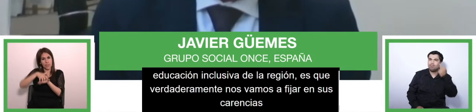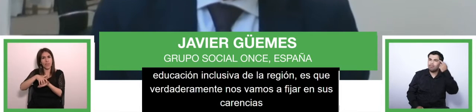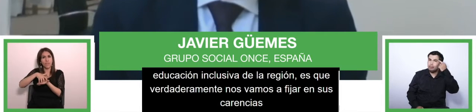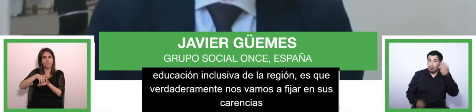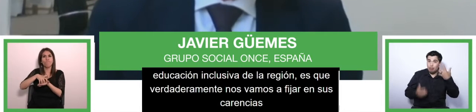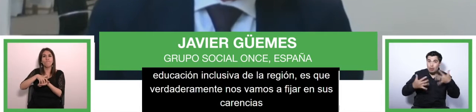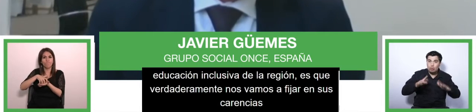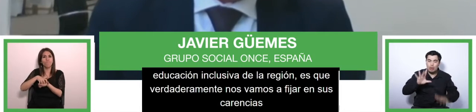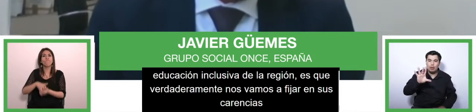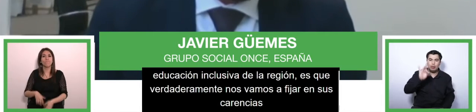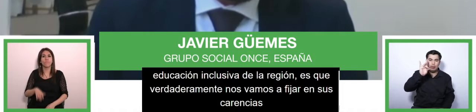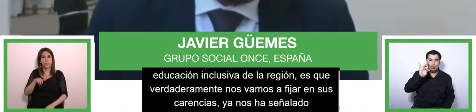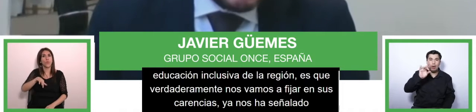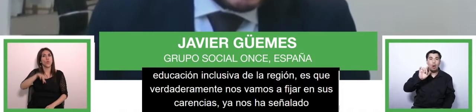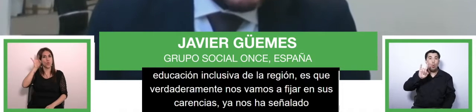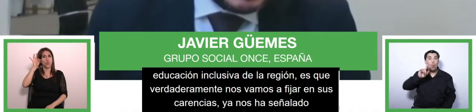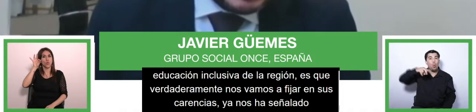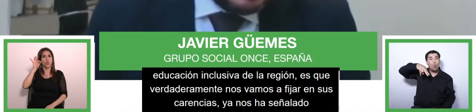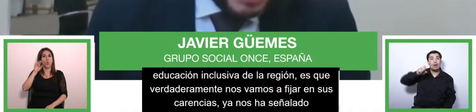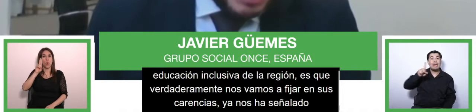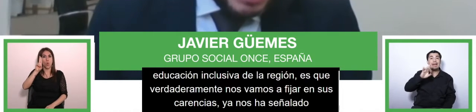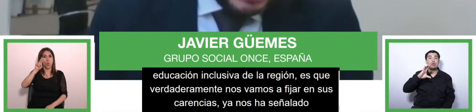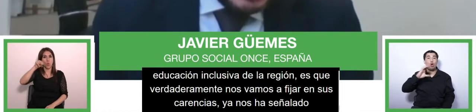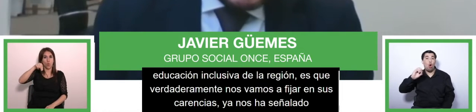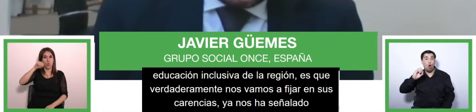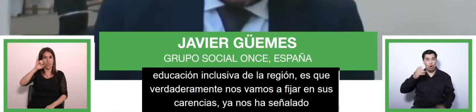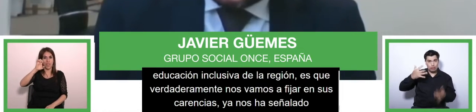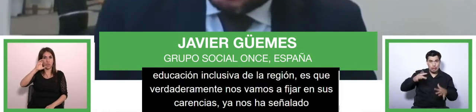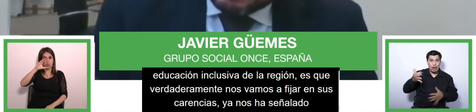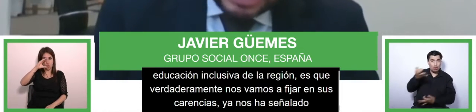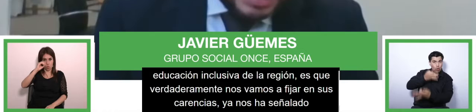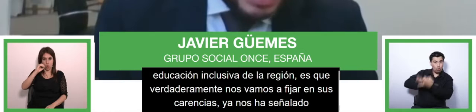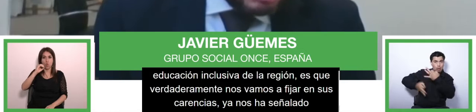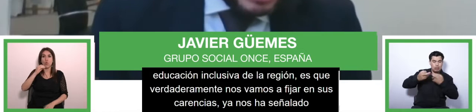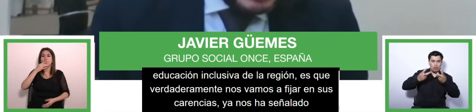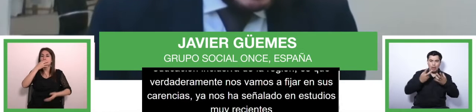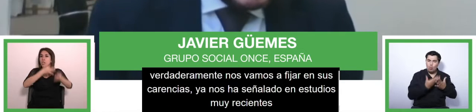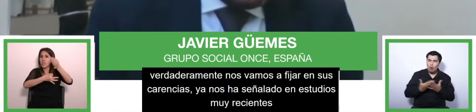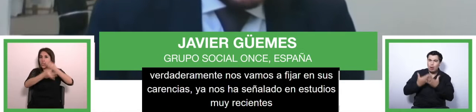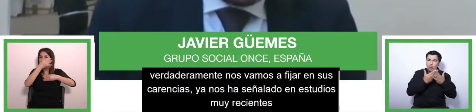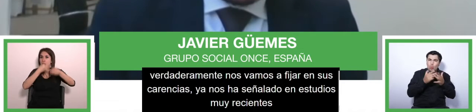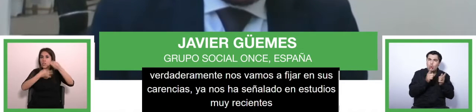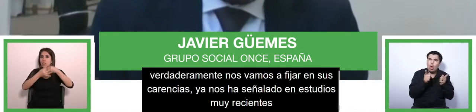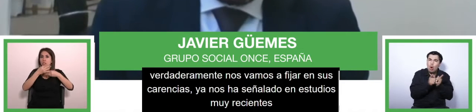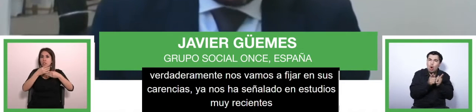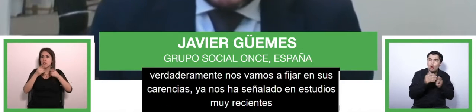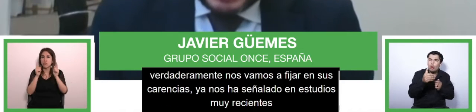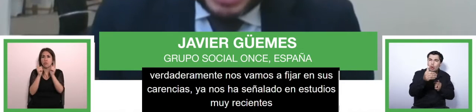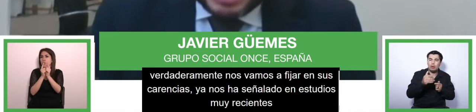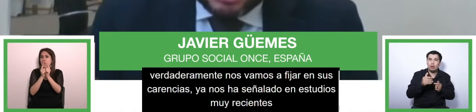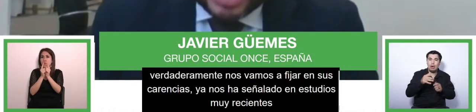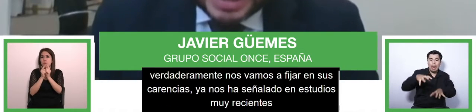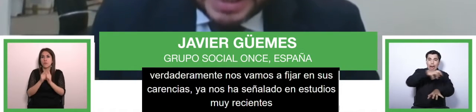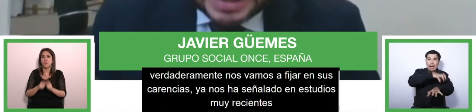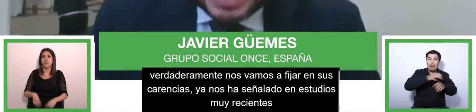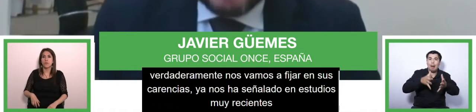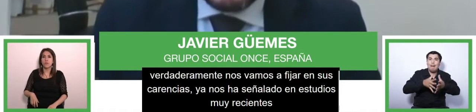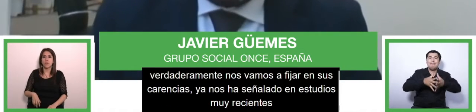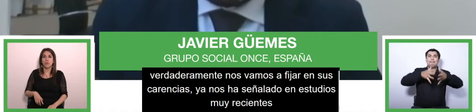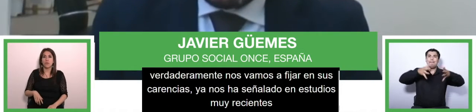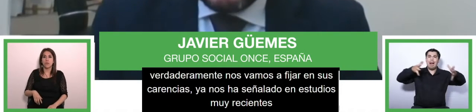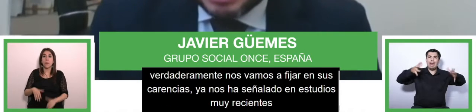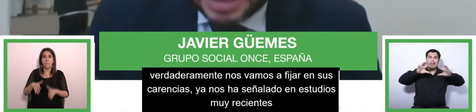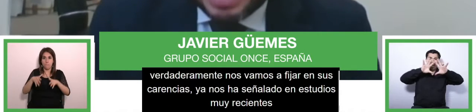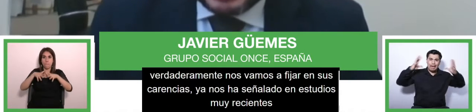UNESCO en un estudio muy reciente que la región es una de las mayores en el mundo en lo que es